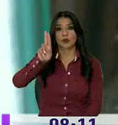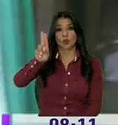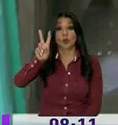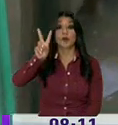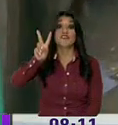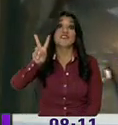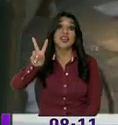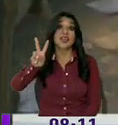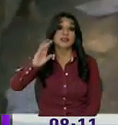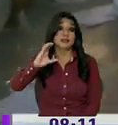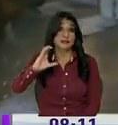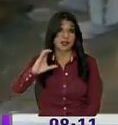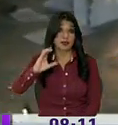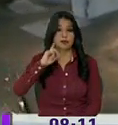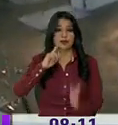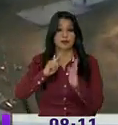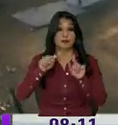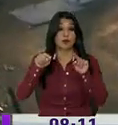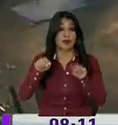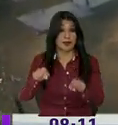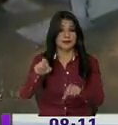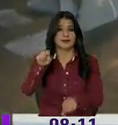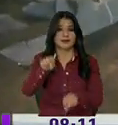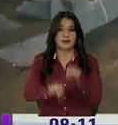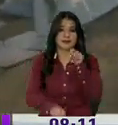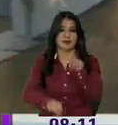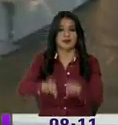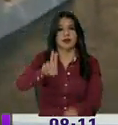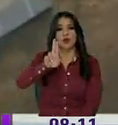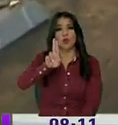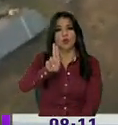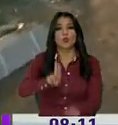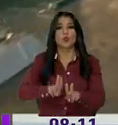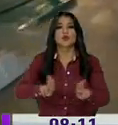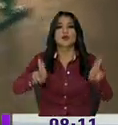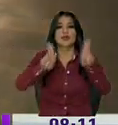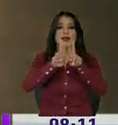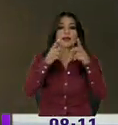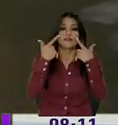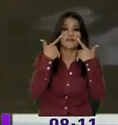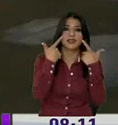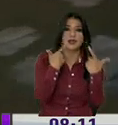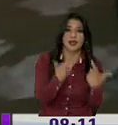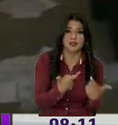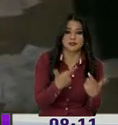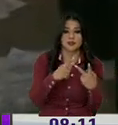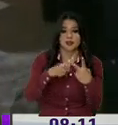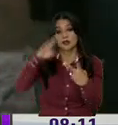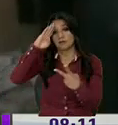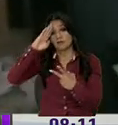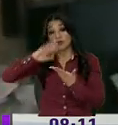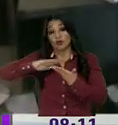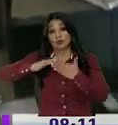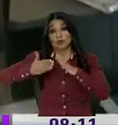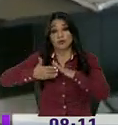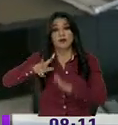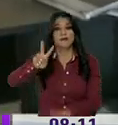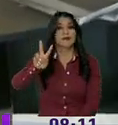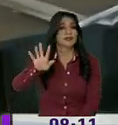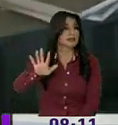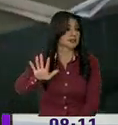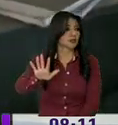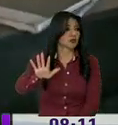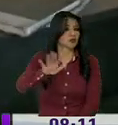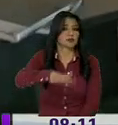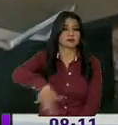comunitaria tenemos esta que está destruida en su totalidad y unidades de policía comunitaria tenemos 25 a lo largo